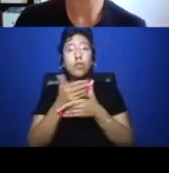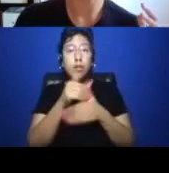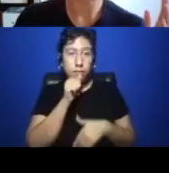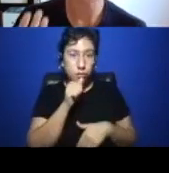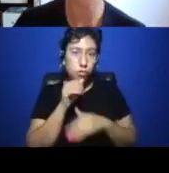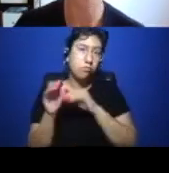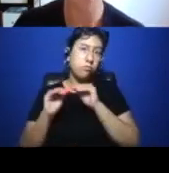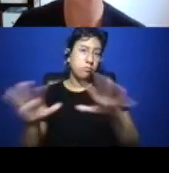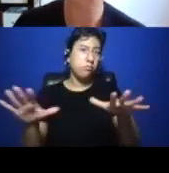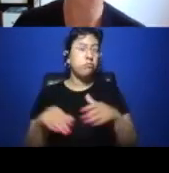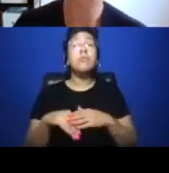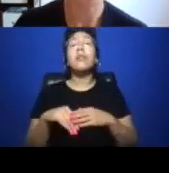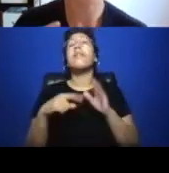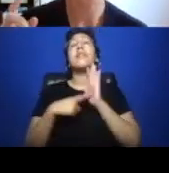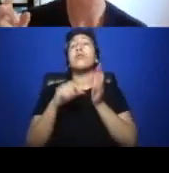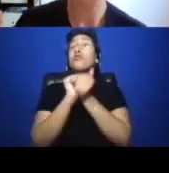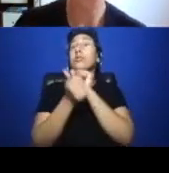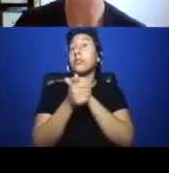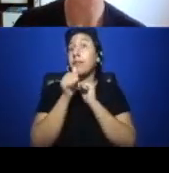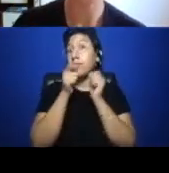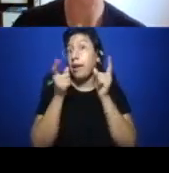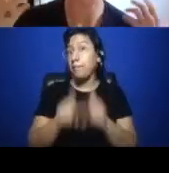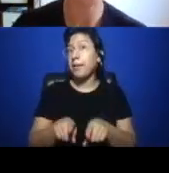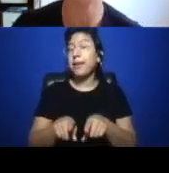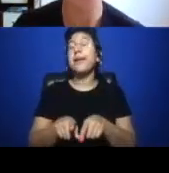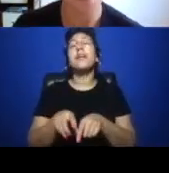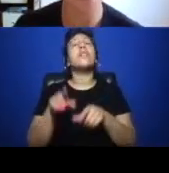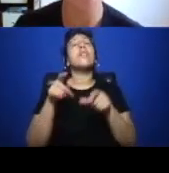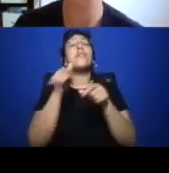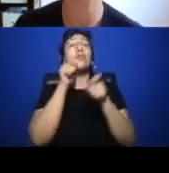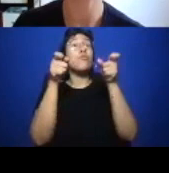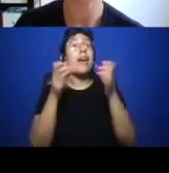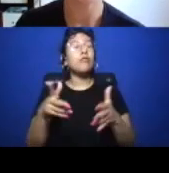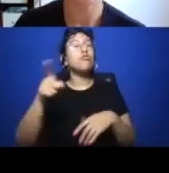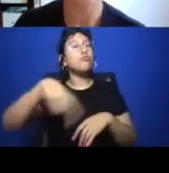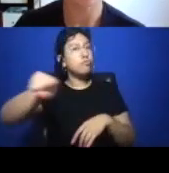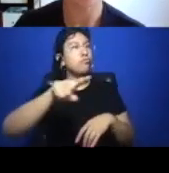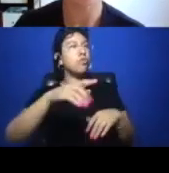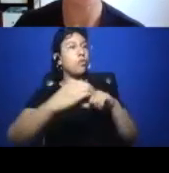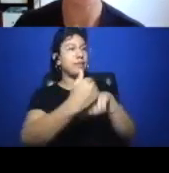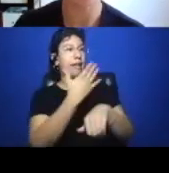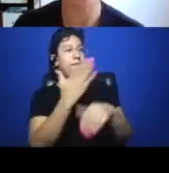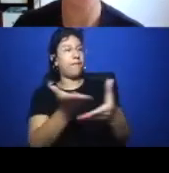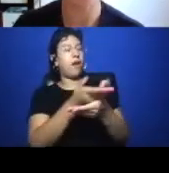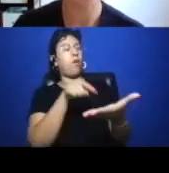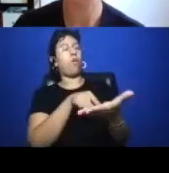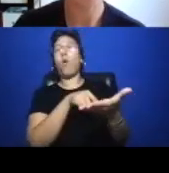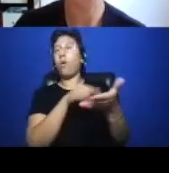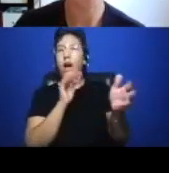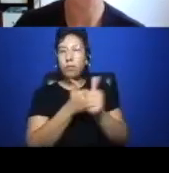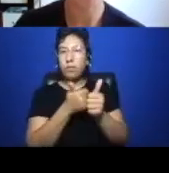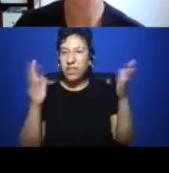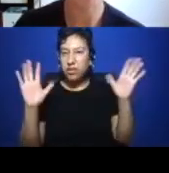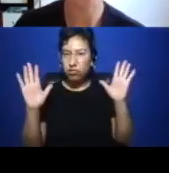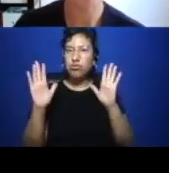compartir un archivo de contraseña y si cambias la contraseña en tu manejador de contraseñas, todo el mundo recibe pues